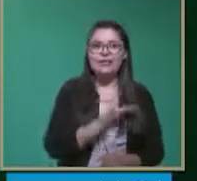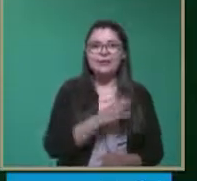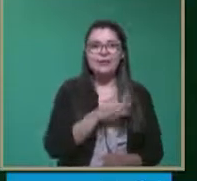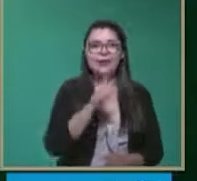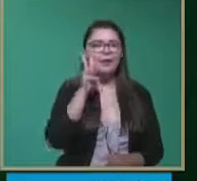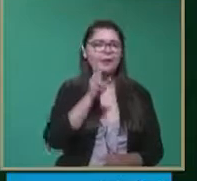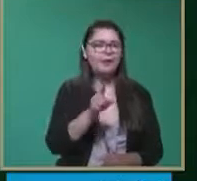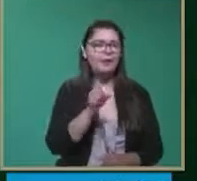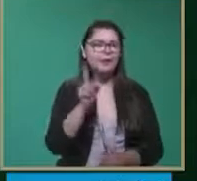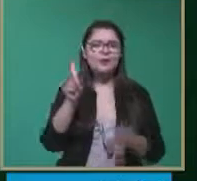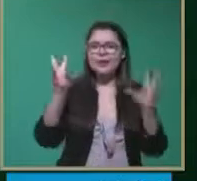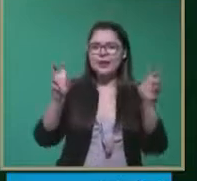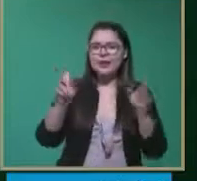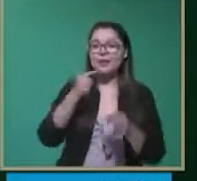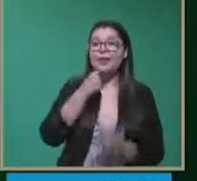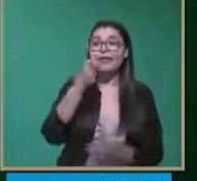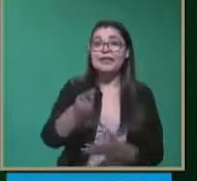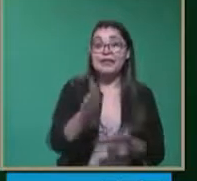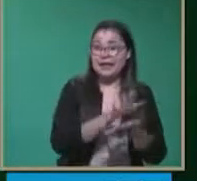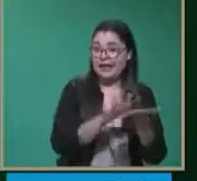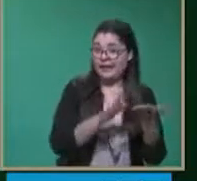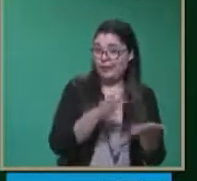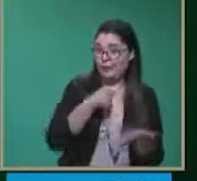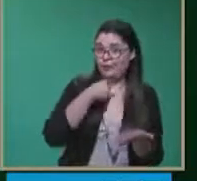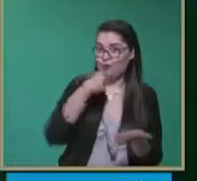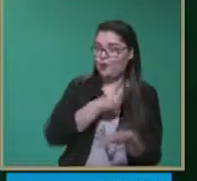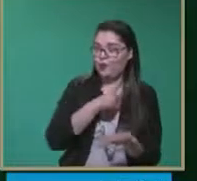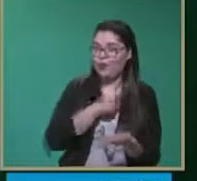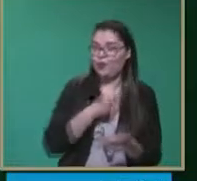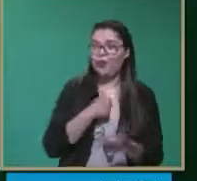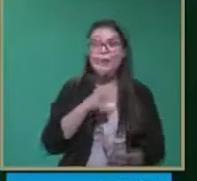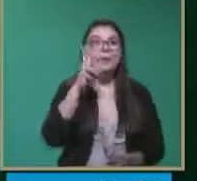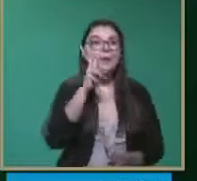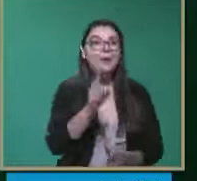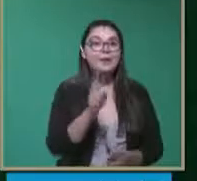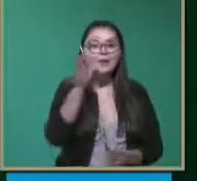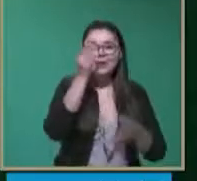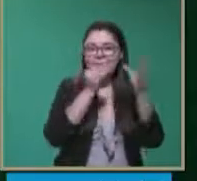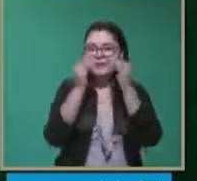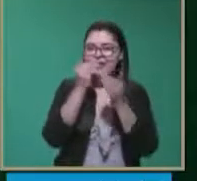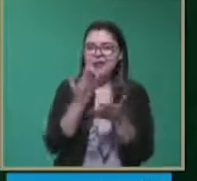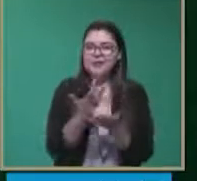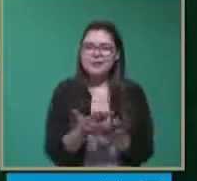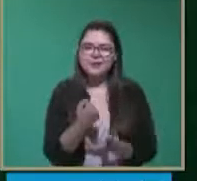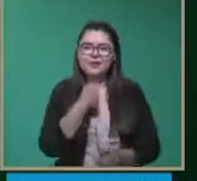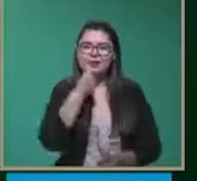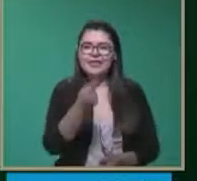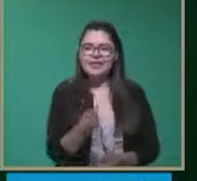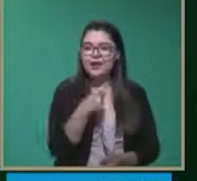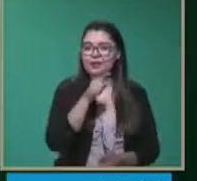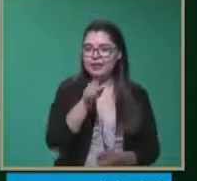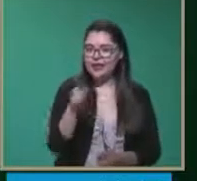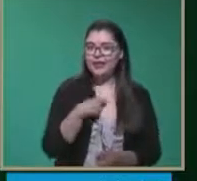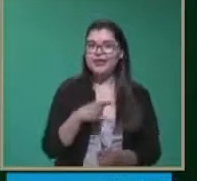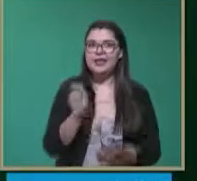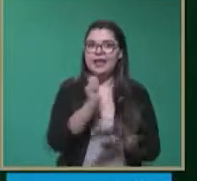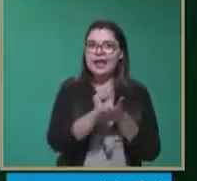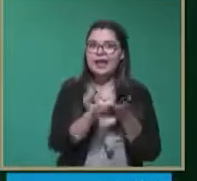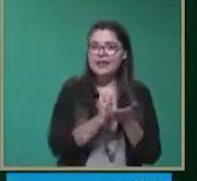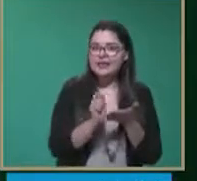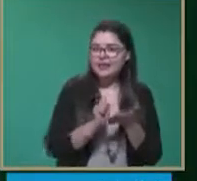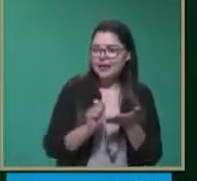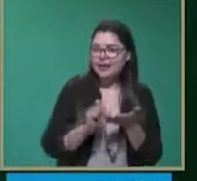tema, es leyendo solo. El aprendizaje esperado dice, escribe textos sencillos para explicar un proceso